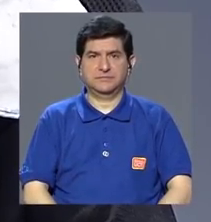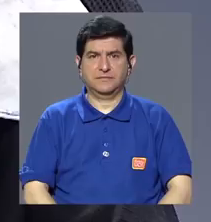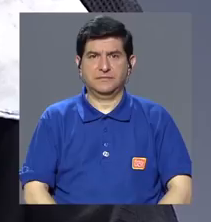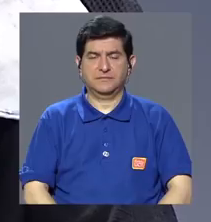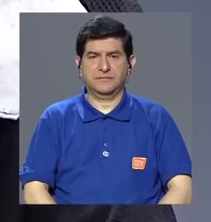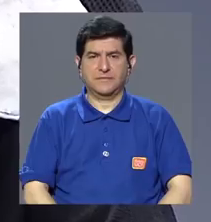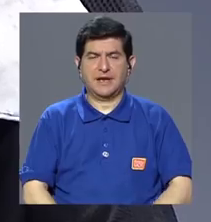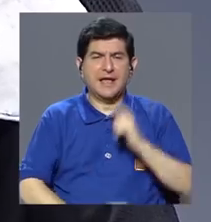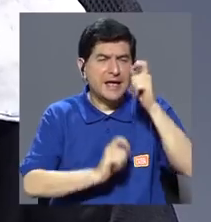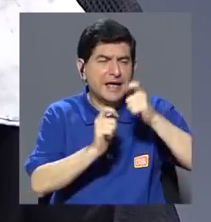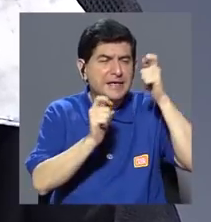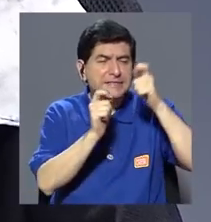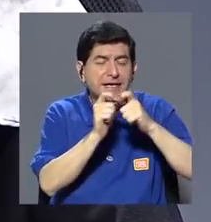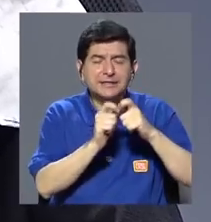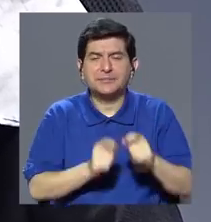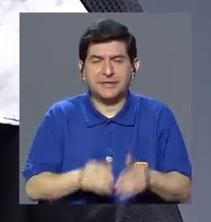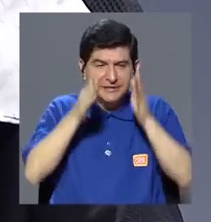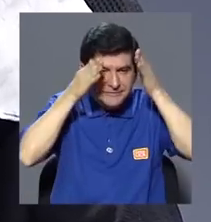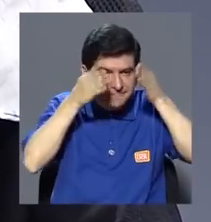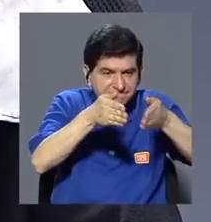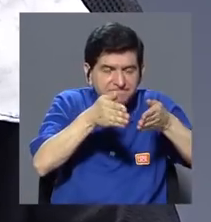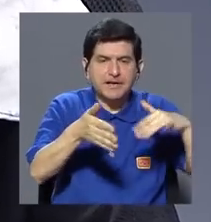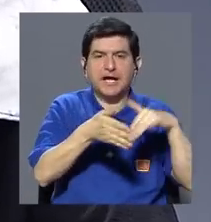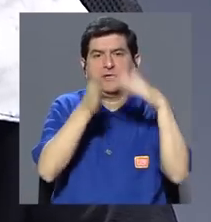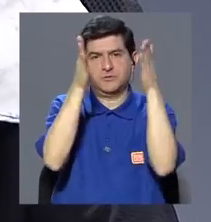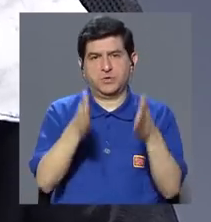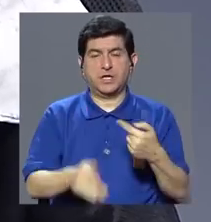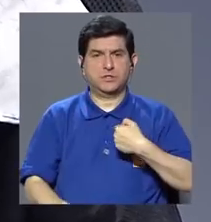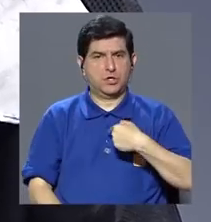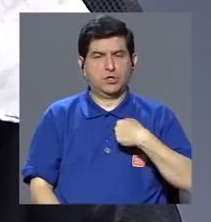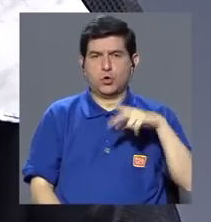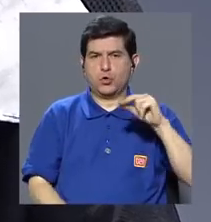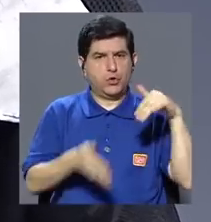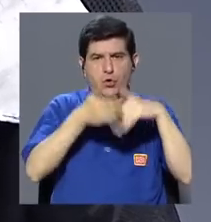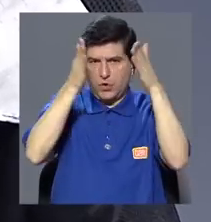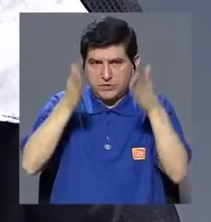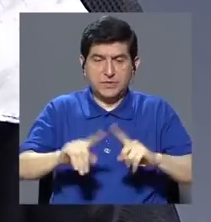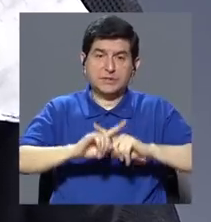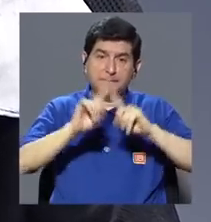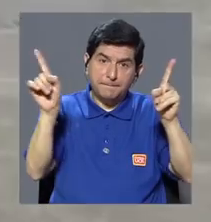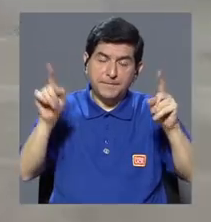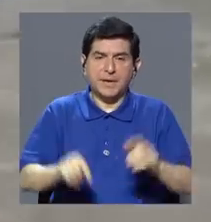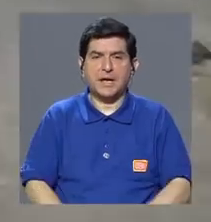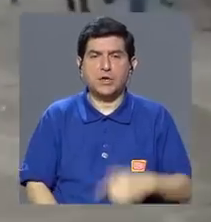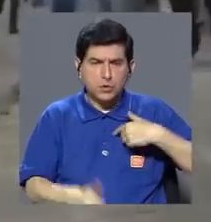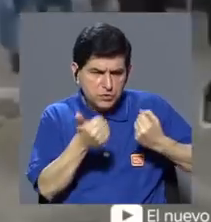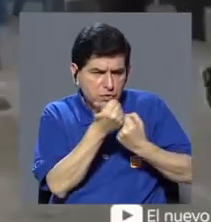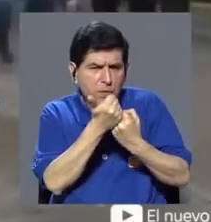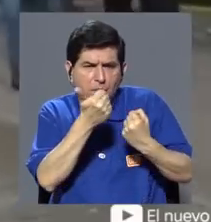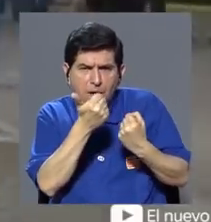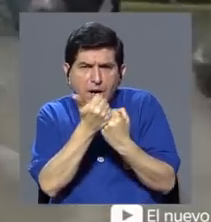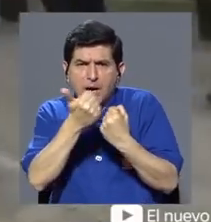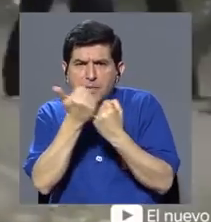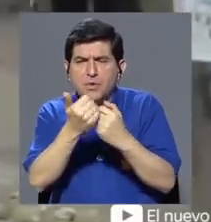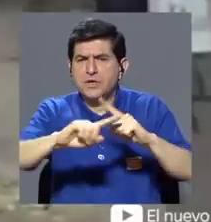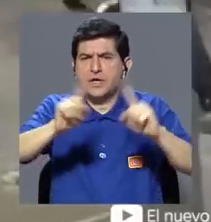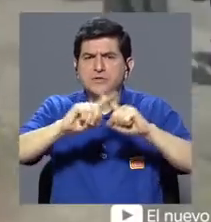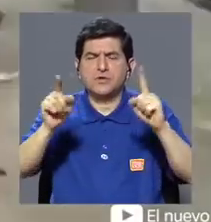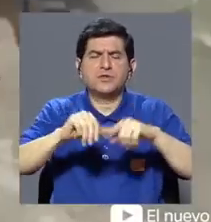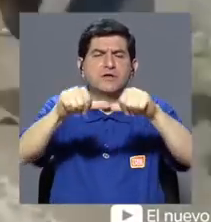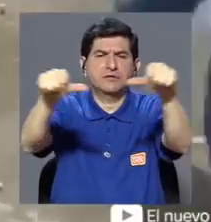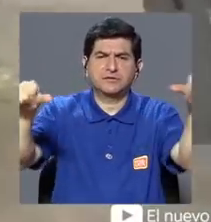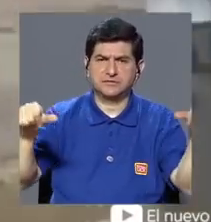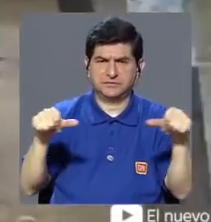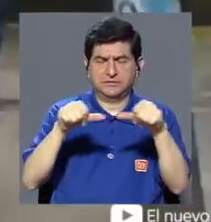punto específico son los estudiantes claro yo no soy estudiante pero anduve apoyando desde diferentes